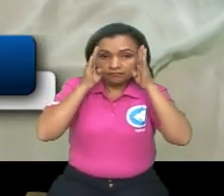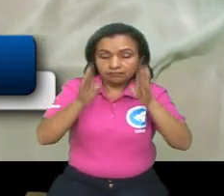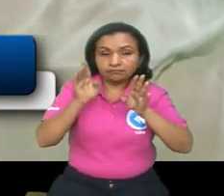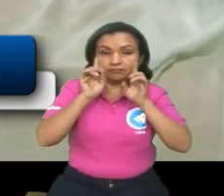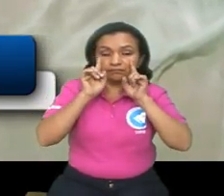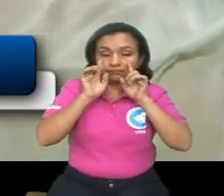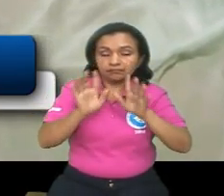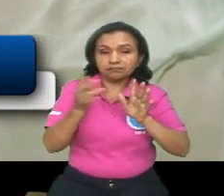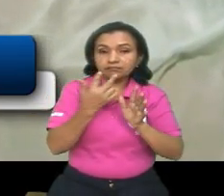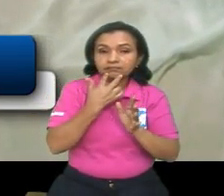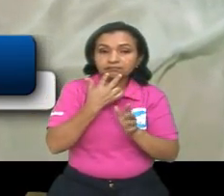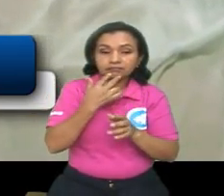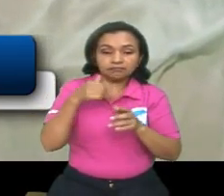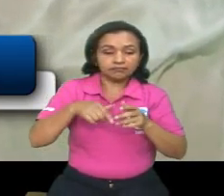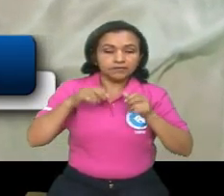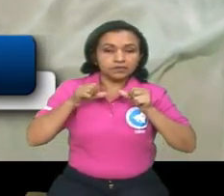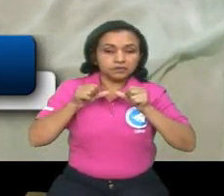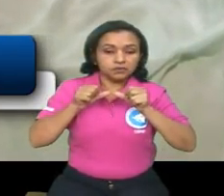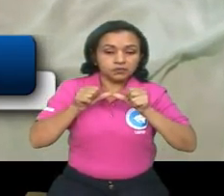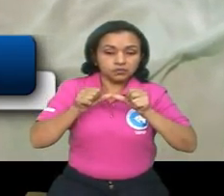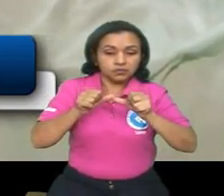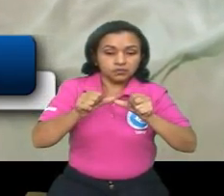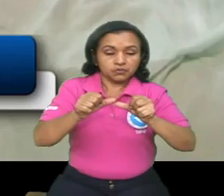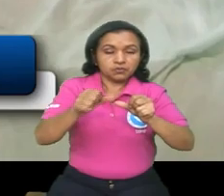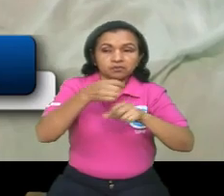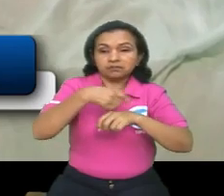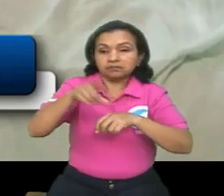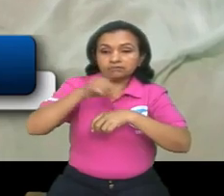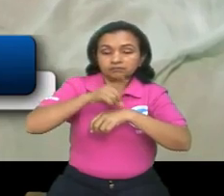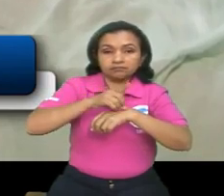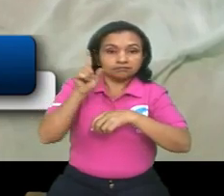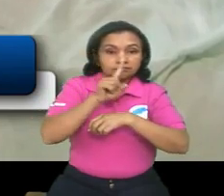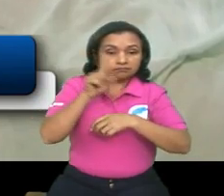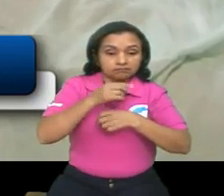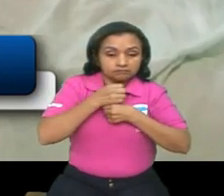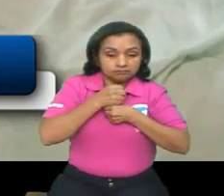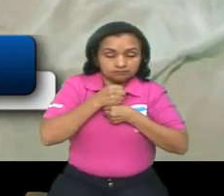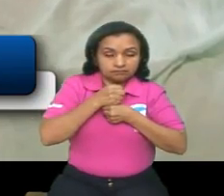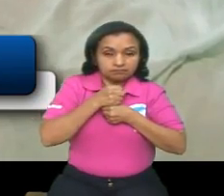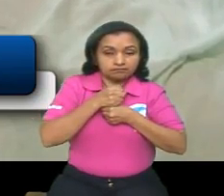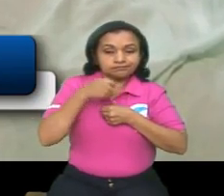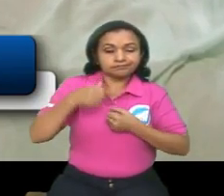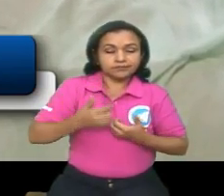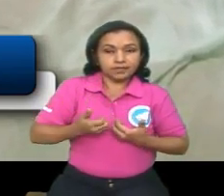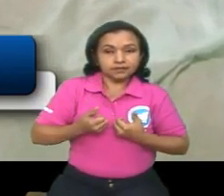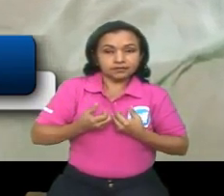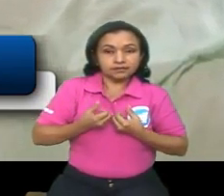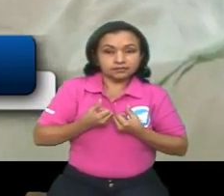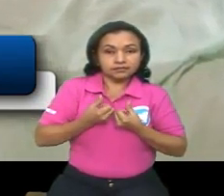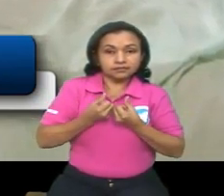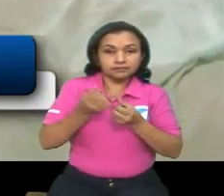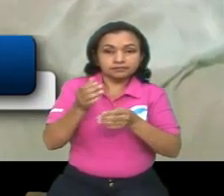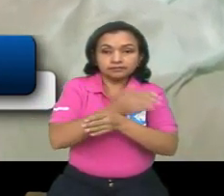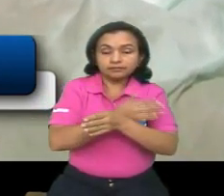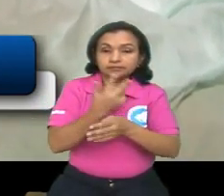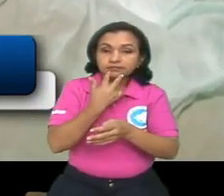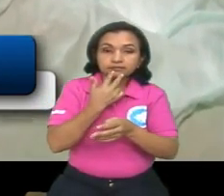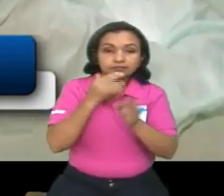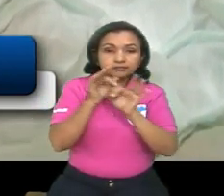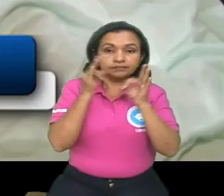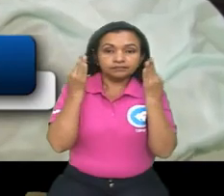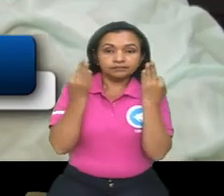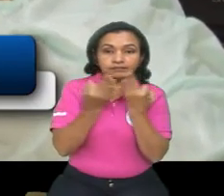allí todo el tiempo. El virus avanza, no vamos al médico y se vuelve un cáncer cervicouterino que, aunque nadie haya tenido una familia antes, yo voy